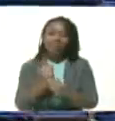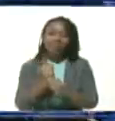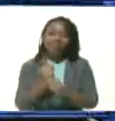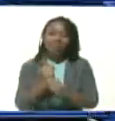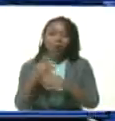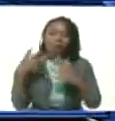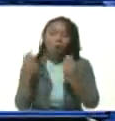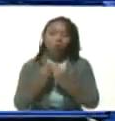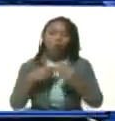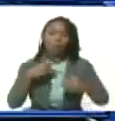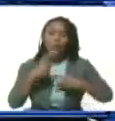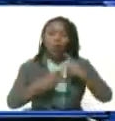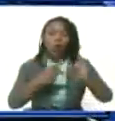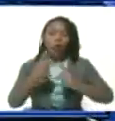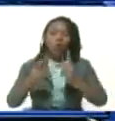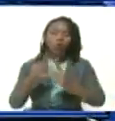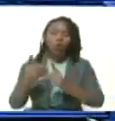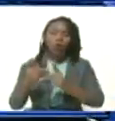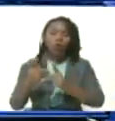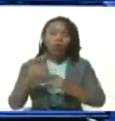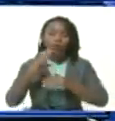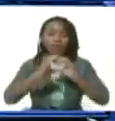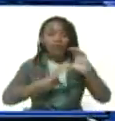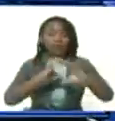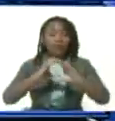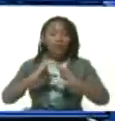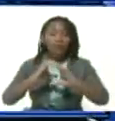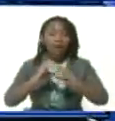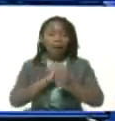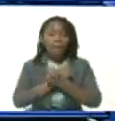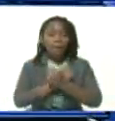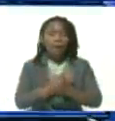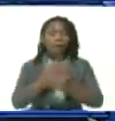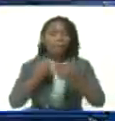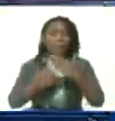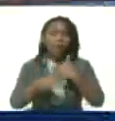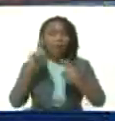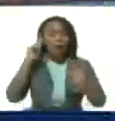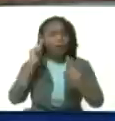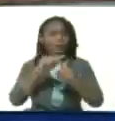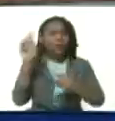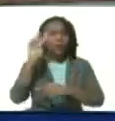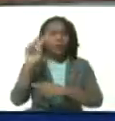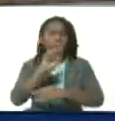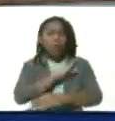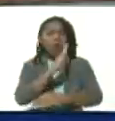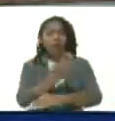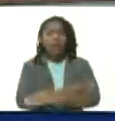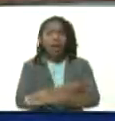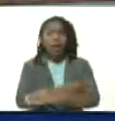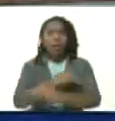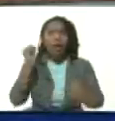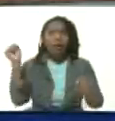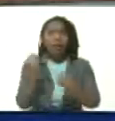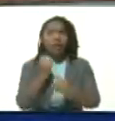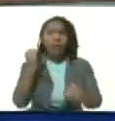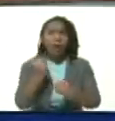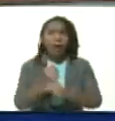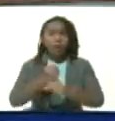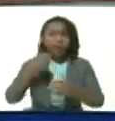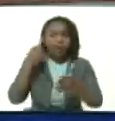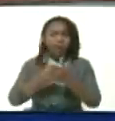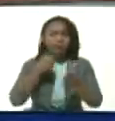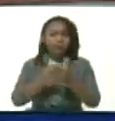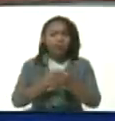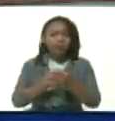la producción, la ciencia y el amor. Vamos hacia la Venezuela potencia. Con el trabajo, el empeño,